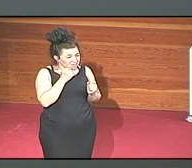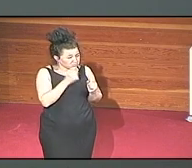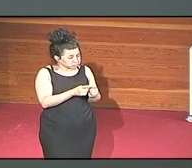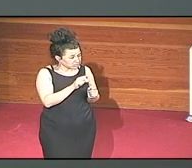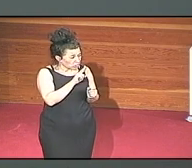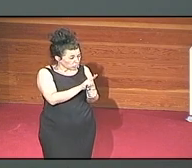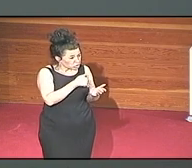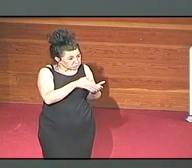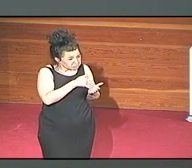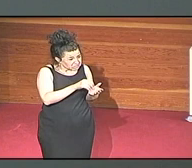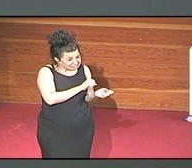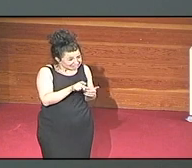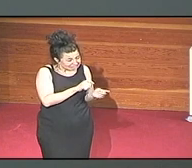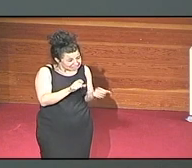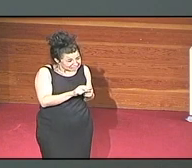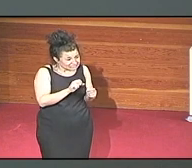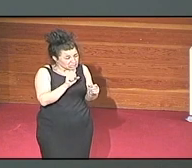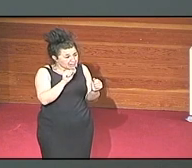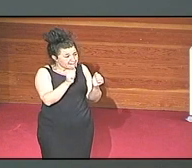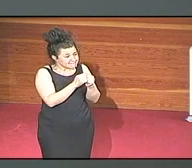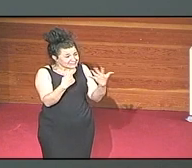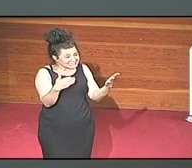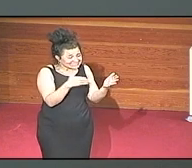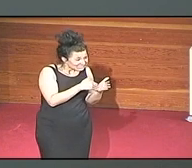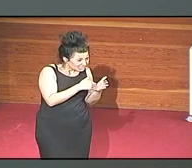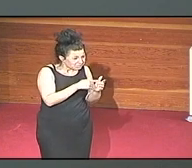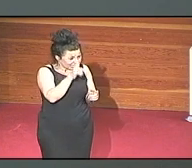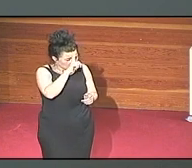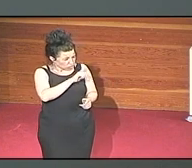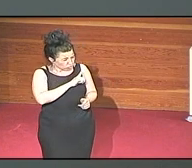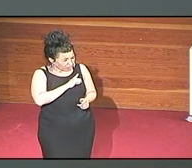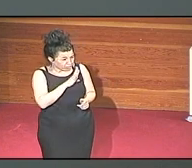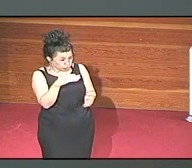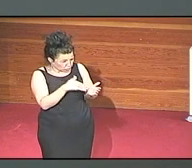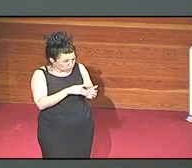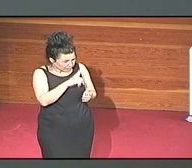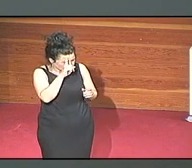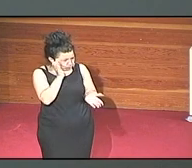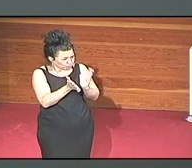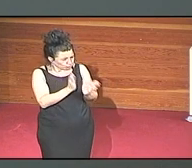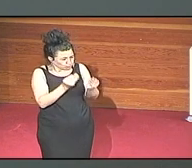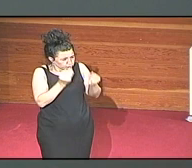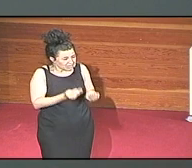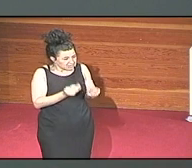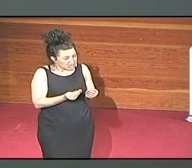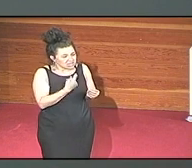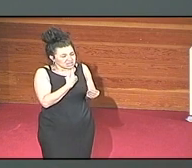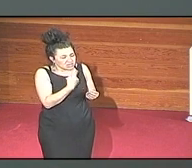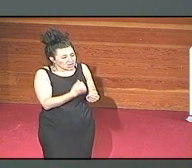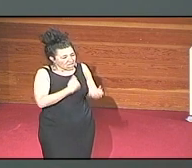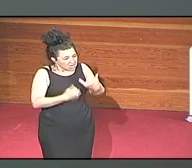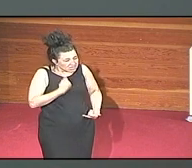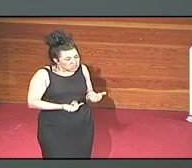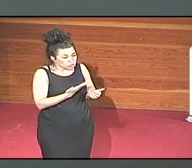mil soldados unos 4000 buenos bien entrenados podría decir los cifras de muertos y heridos y demás pero creo que es